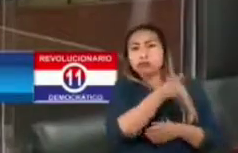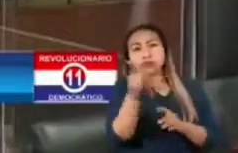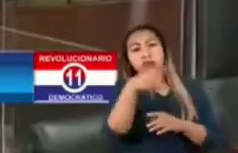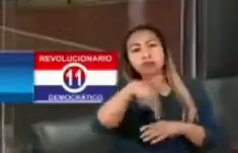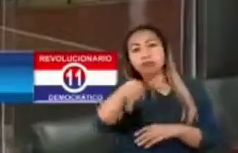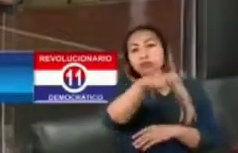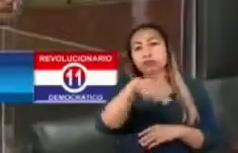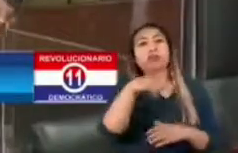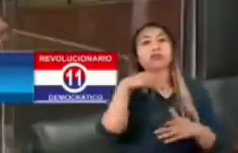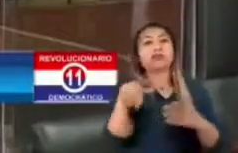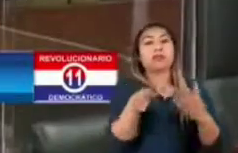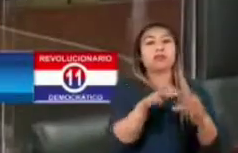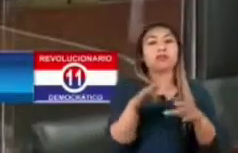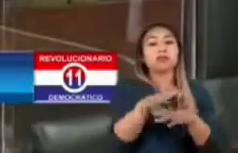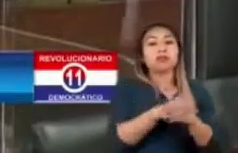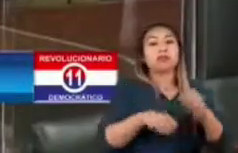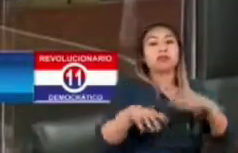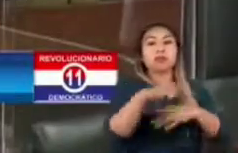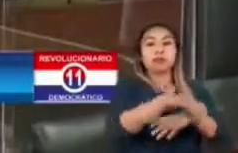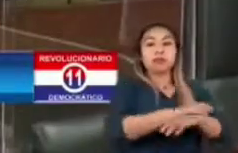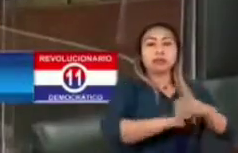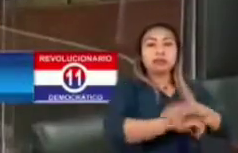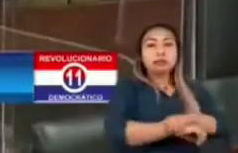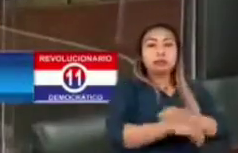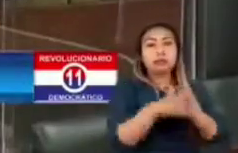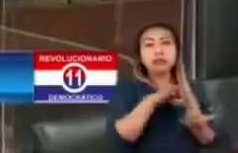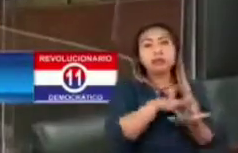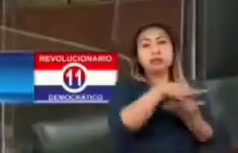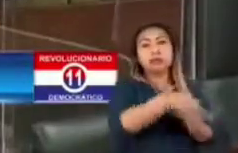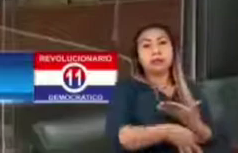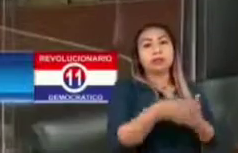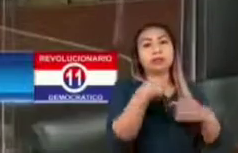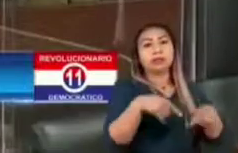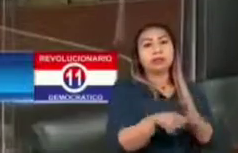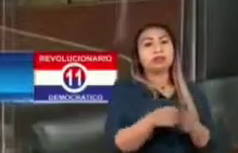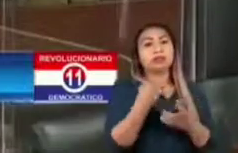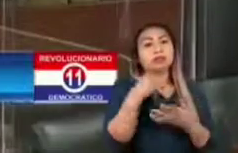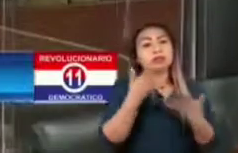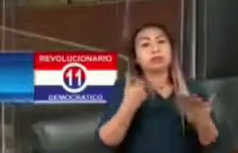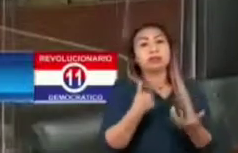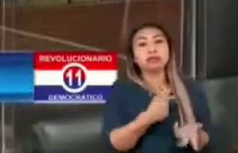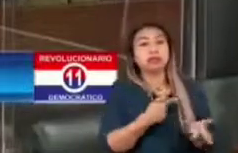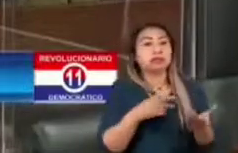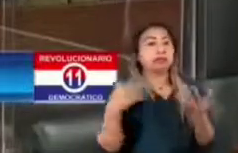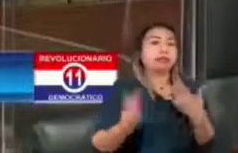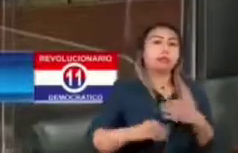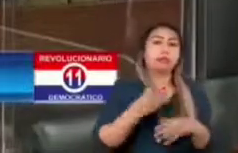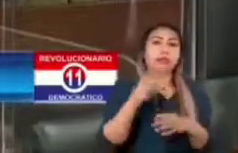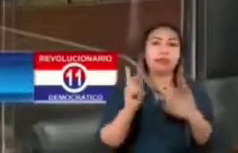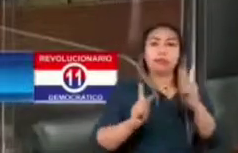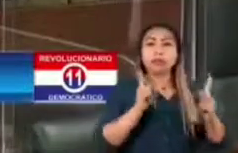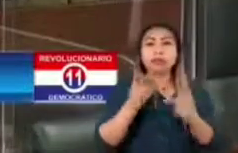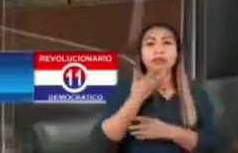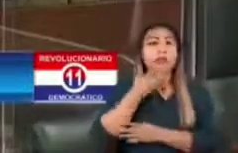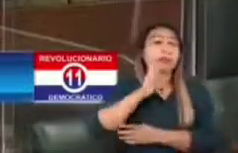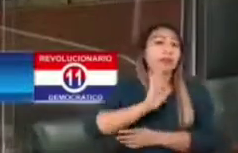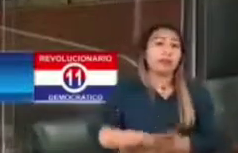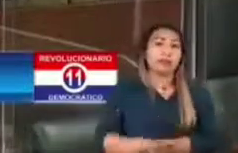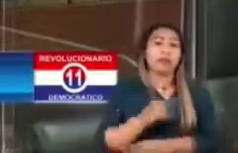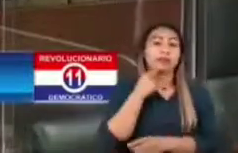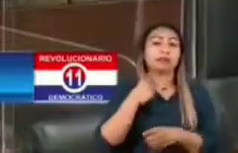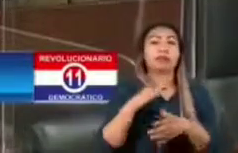ustedes que se atreven a comprar a mi pueblo bajo unas miserias que hemos vivido durante todos los